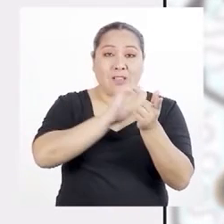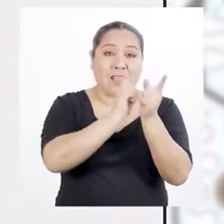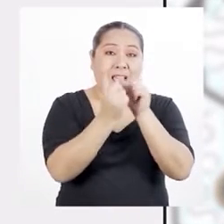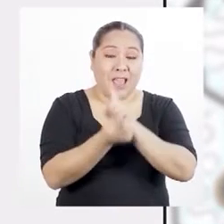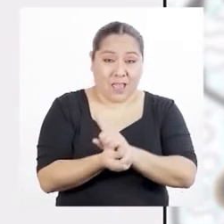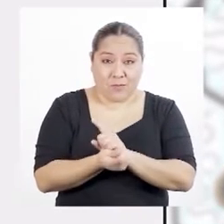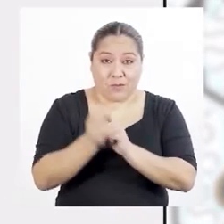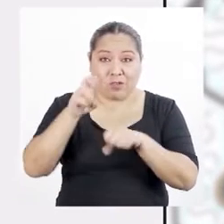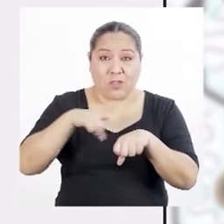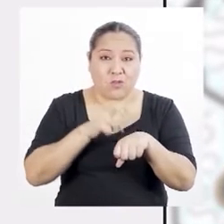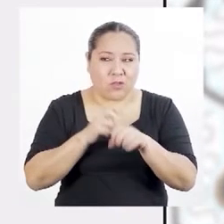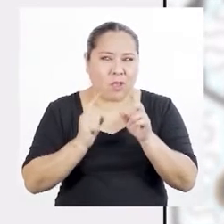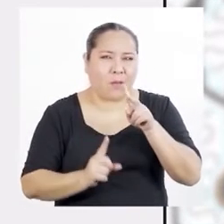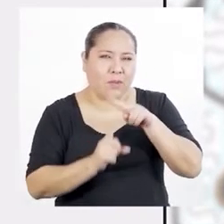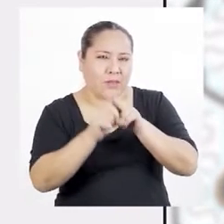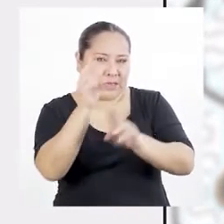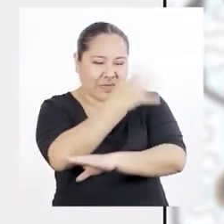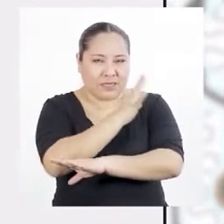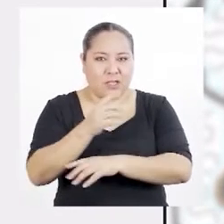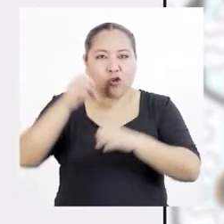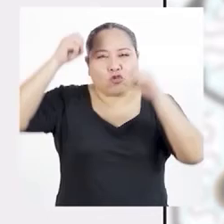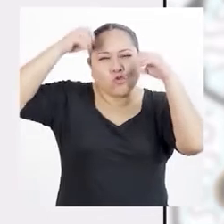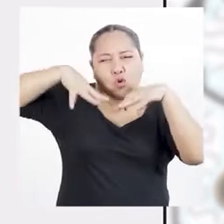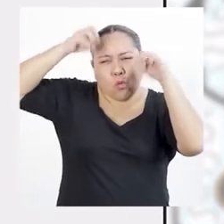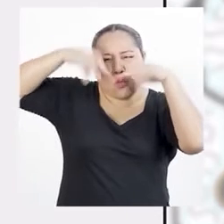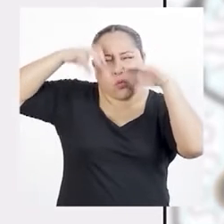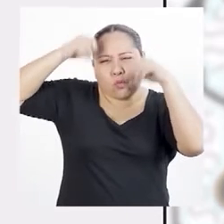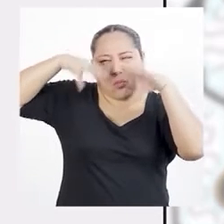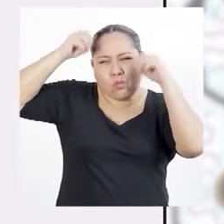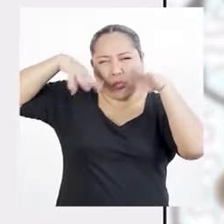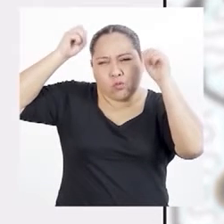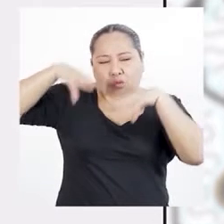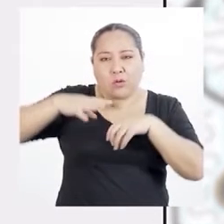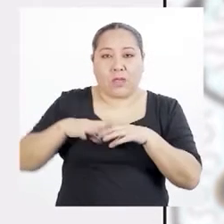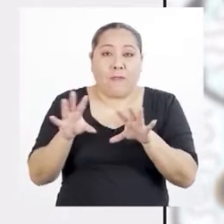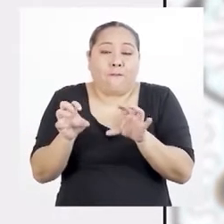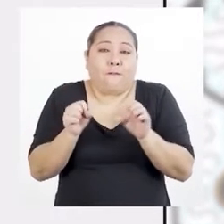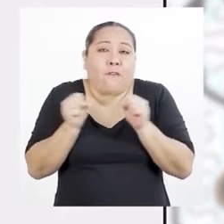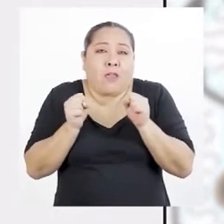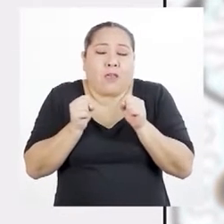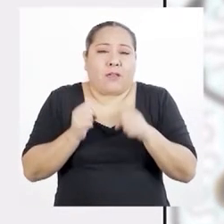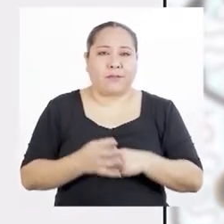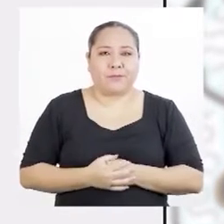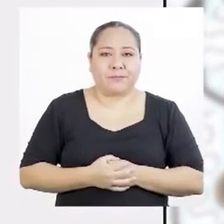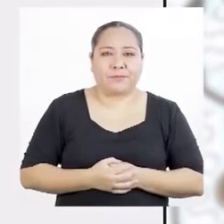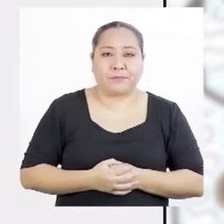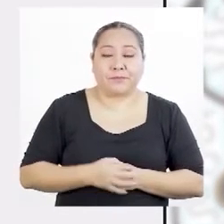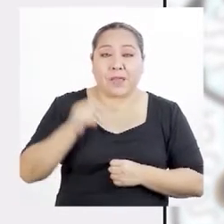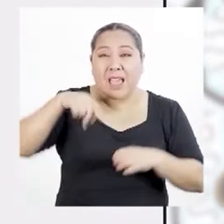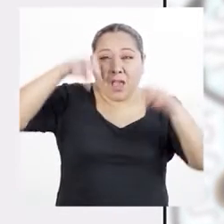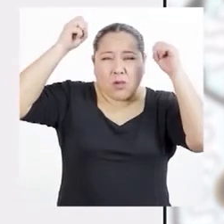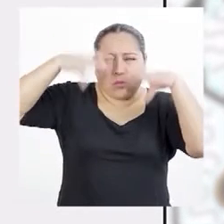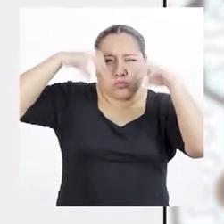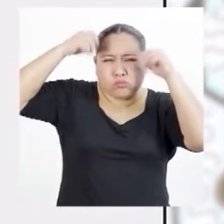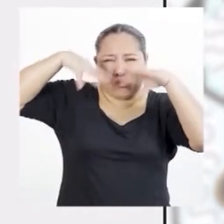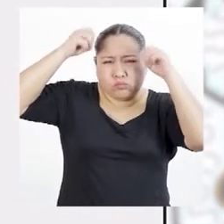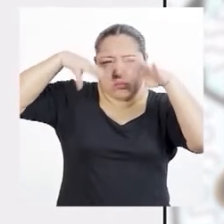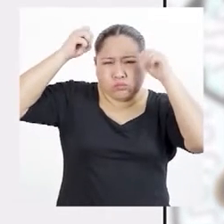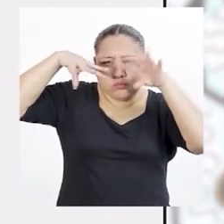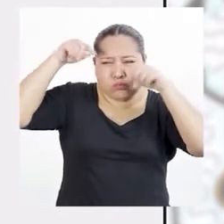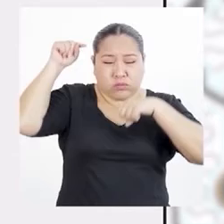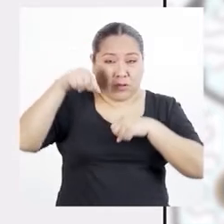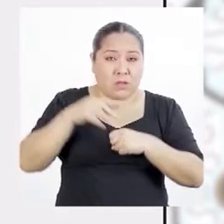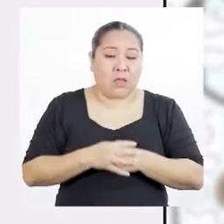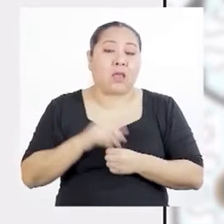que se presentan en la selva del Perú: las lluvias torrenciales y el friaje. Las lluvias torrenciales son